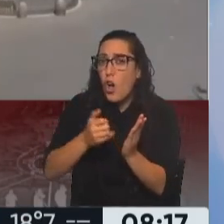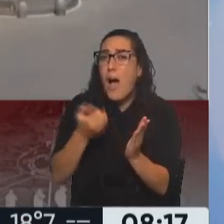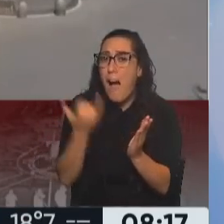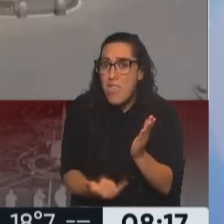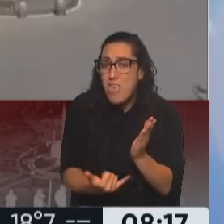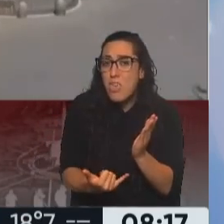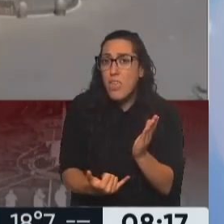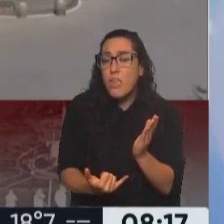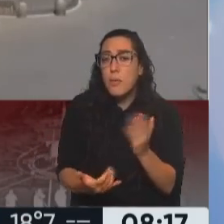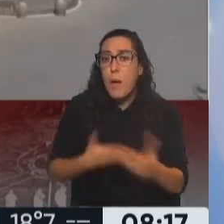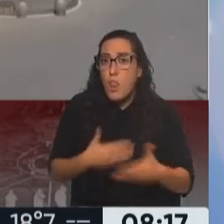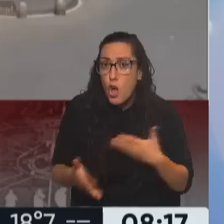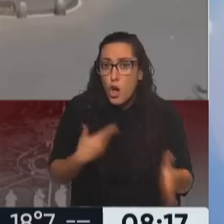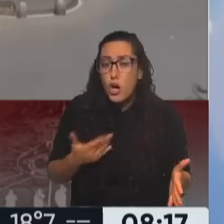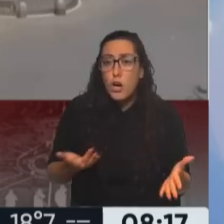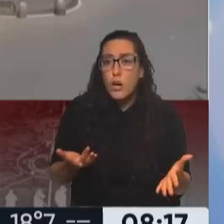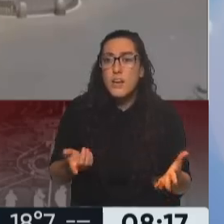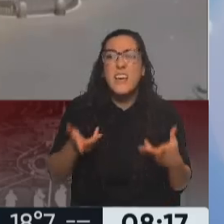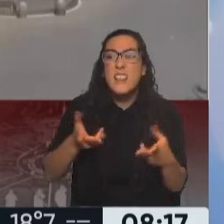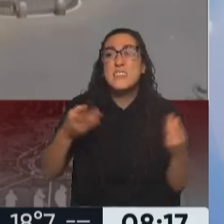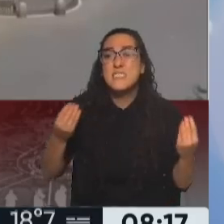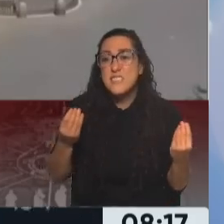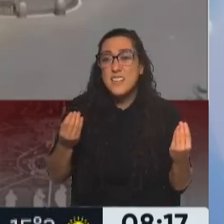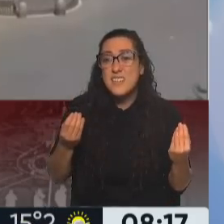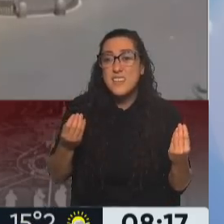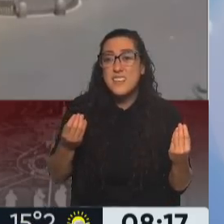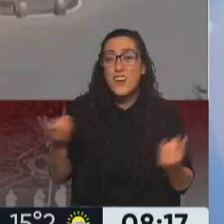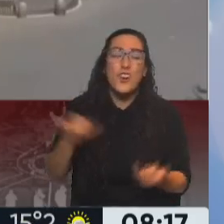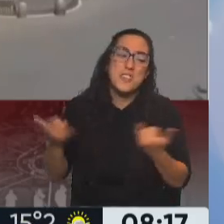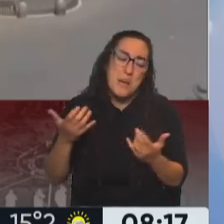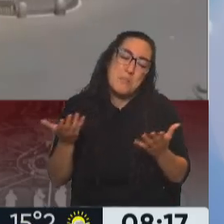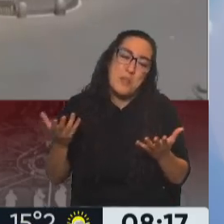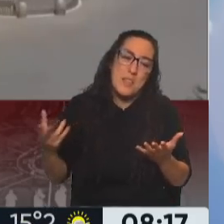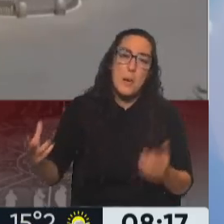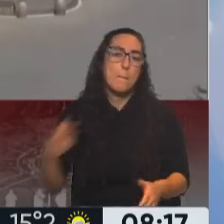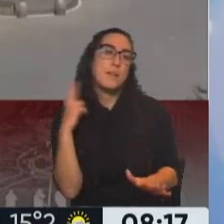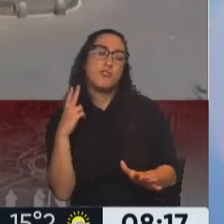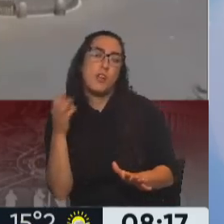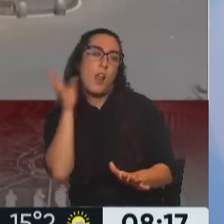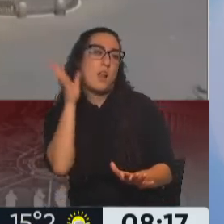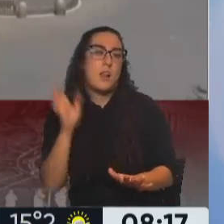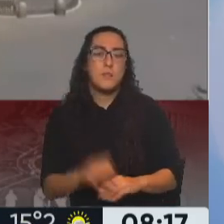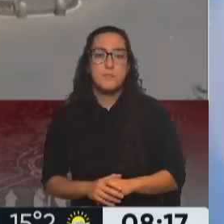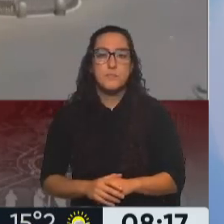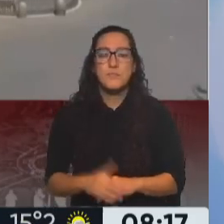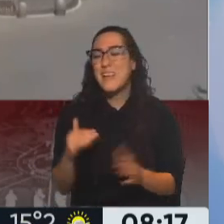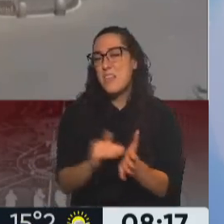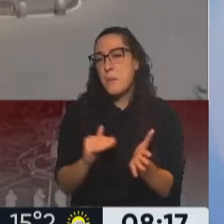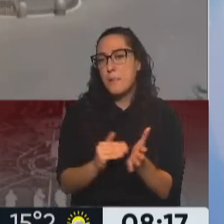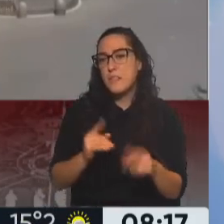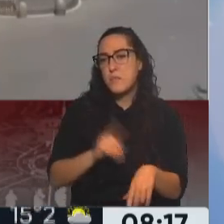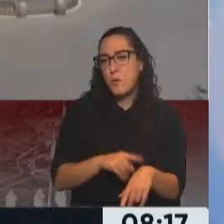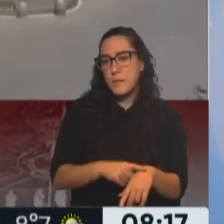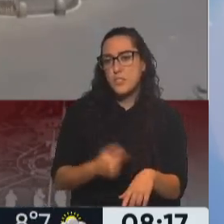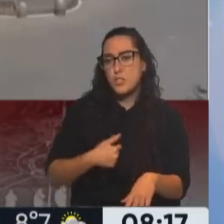esas cartas, César y Tito? A ver, Muy bueno, personal, lo que se puede muy contar. personal. No, es que depende del momento. Yo